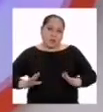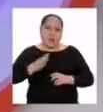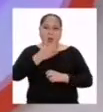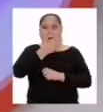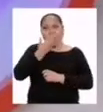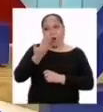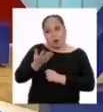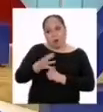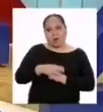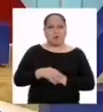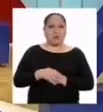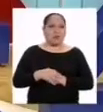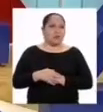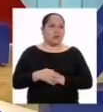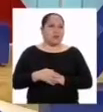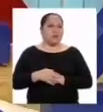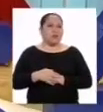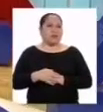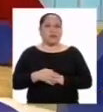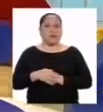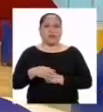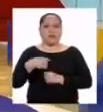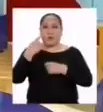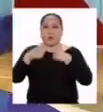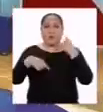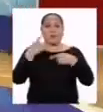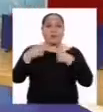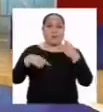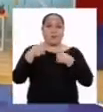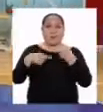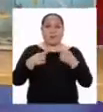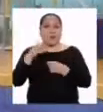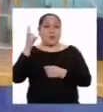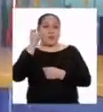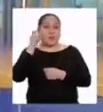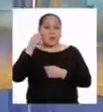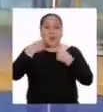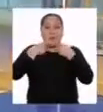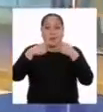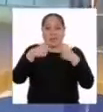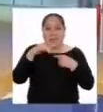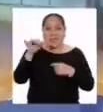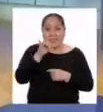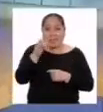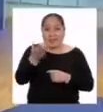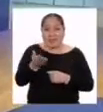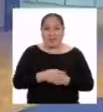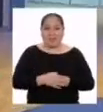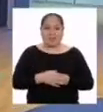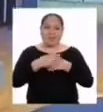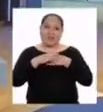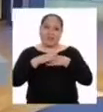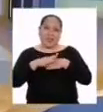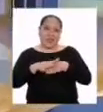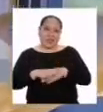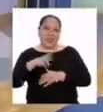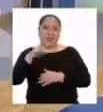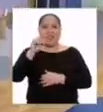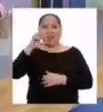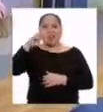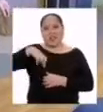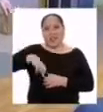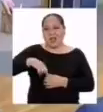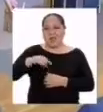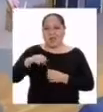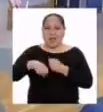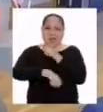vendría mal. Cada día escuchamos mensajes como estos. Tranquilos amigos, el rap y el fútbol